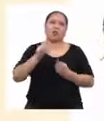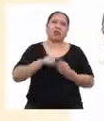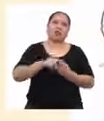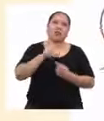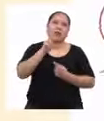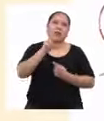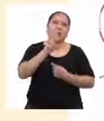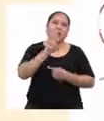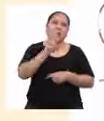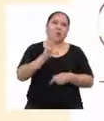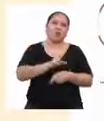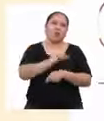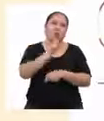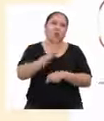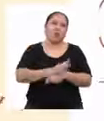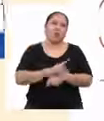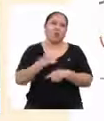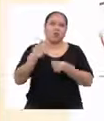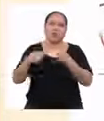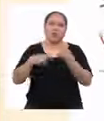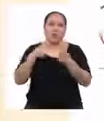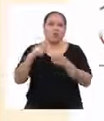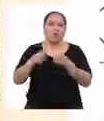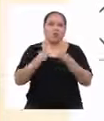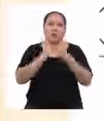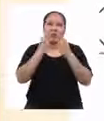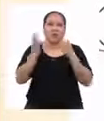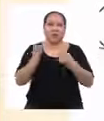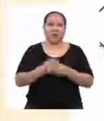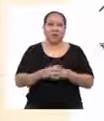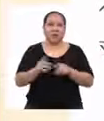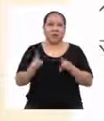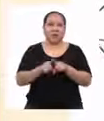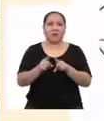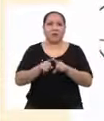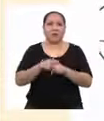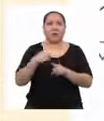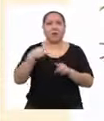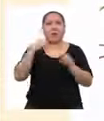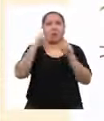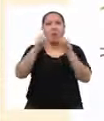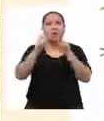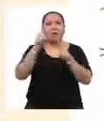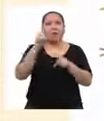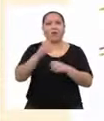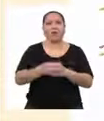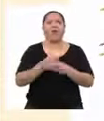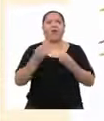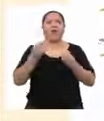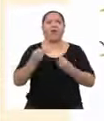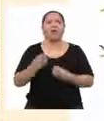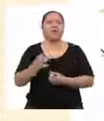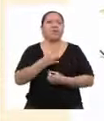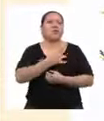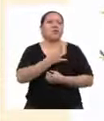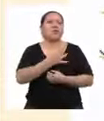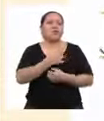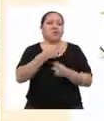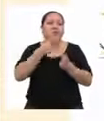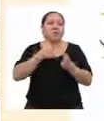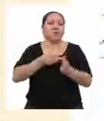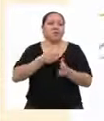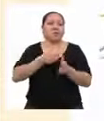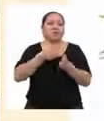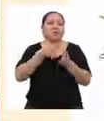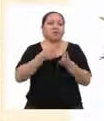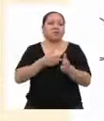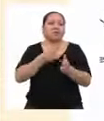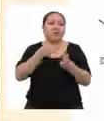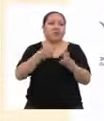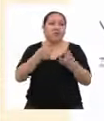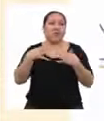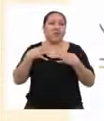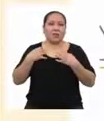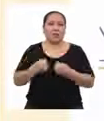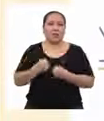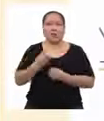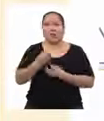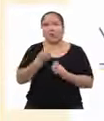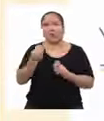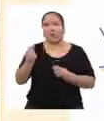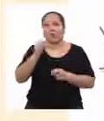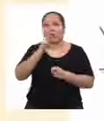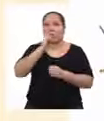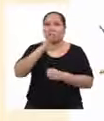horas diarias. Además, les pregunté sobre cómo afecta el tráfico a la salud. La mayoría,